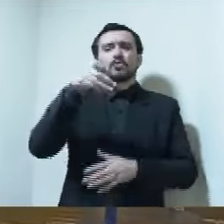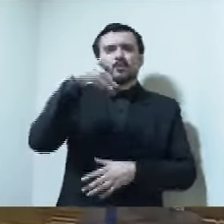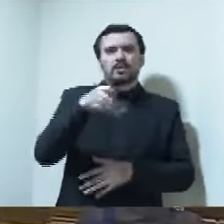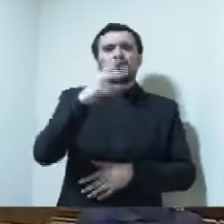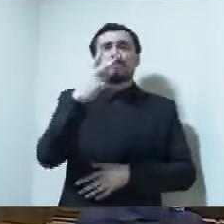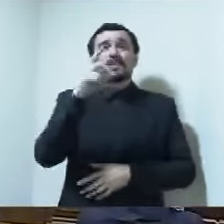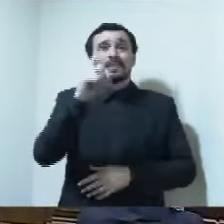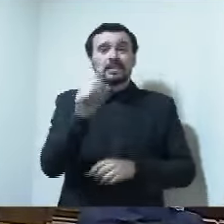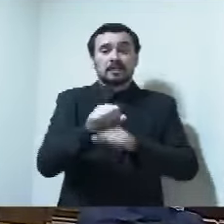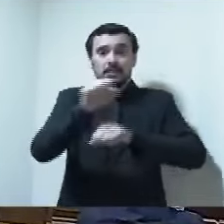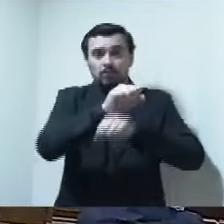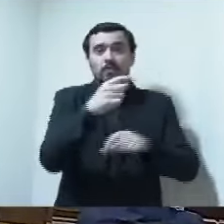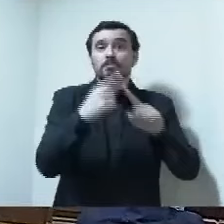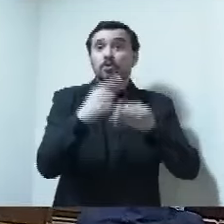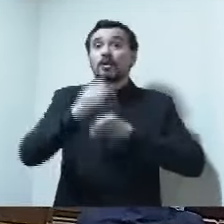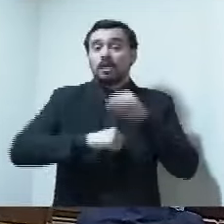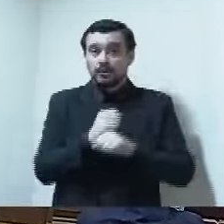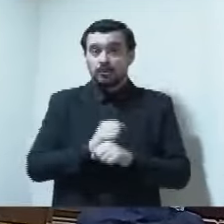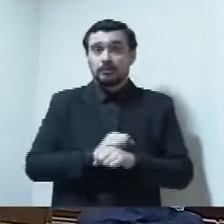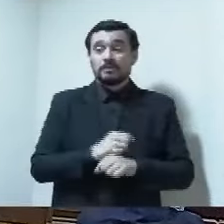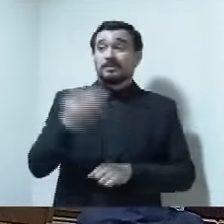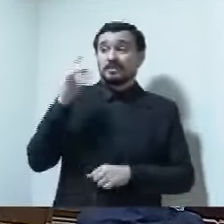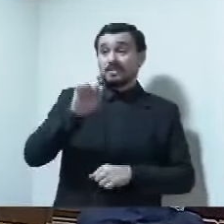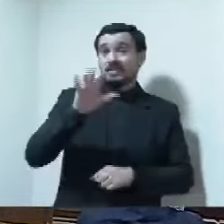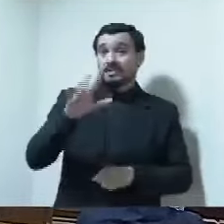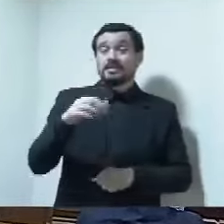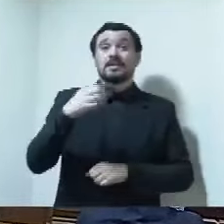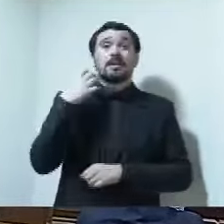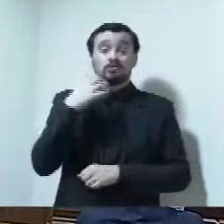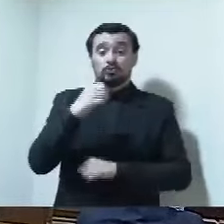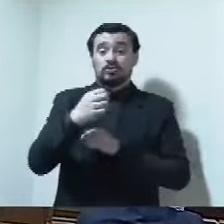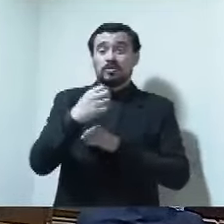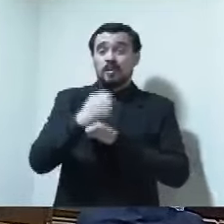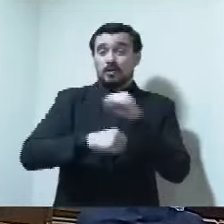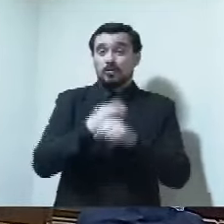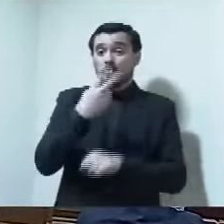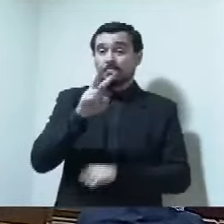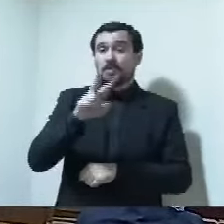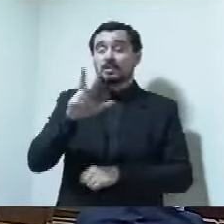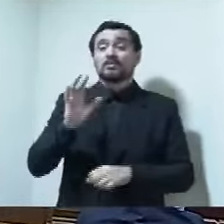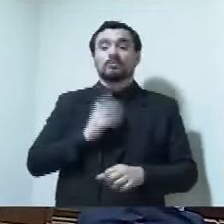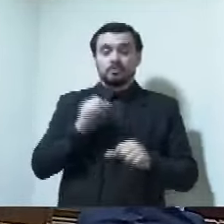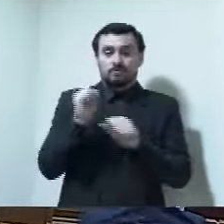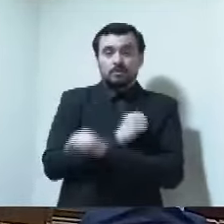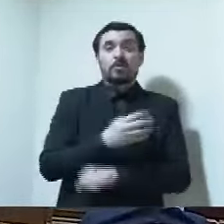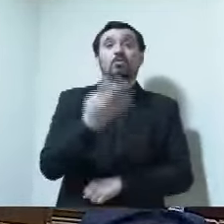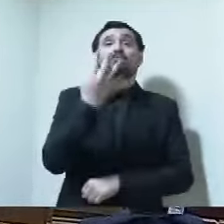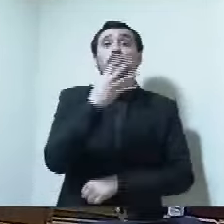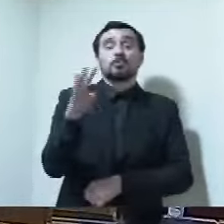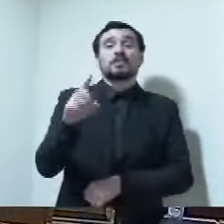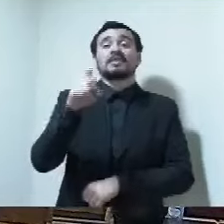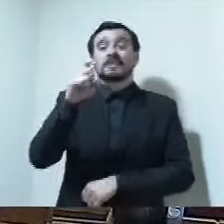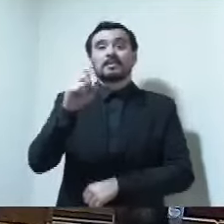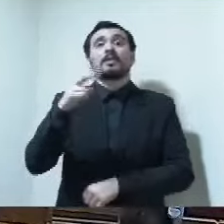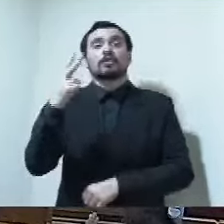927 títulos por año. Desde el 15 de agosto del 2023 hemos logrado 4.072 títulos de